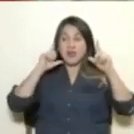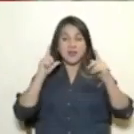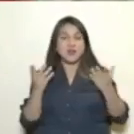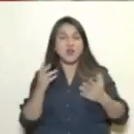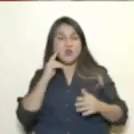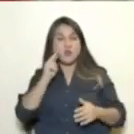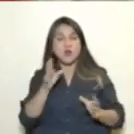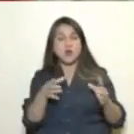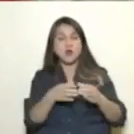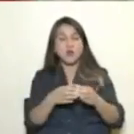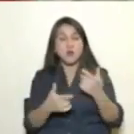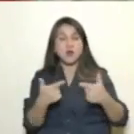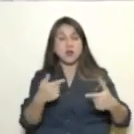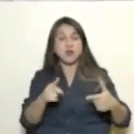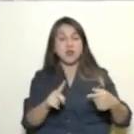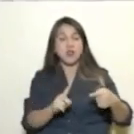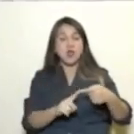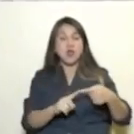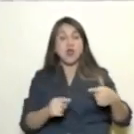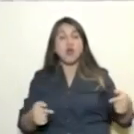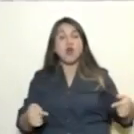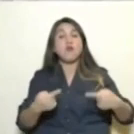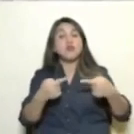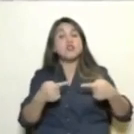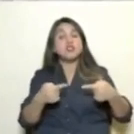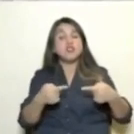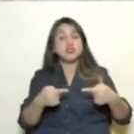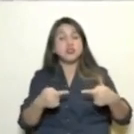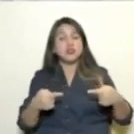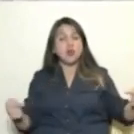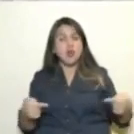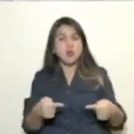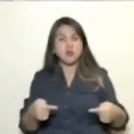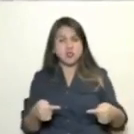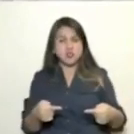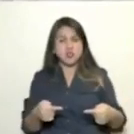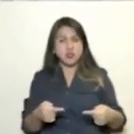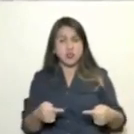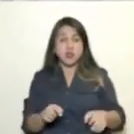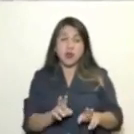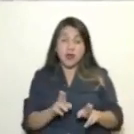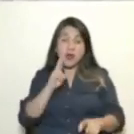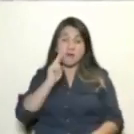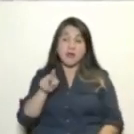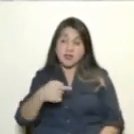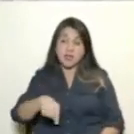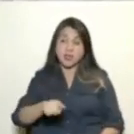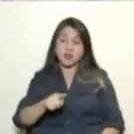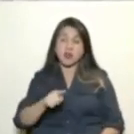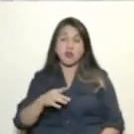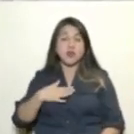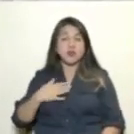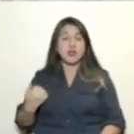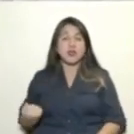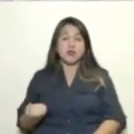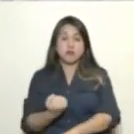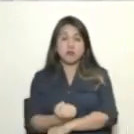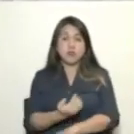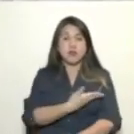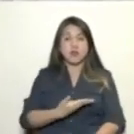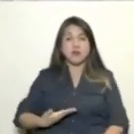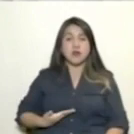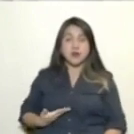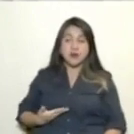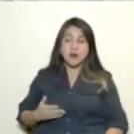oposición hoy en Chile? Me gustaría que fuera una oposición dispuesta a colaborar y me gustaría que el gobierno esté